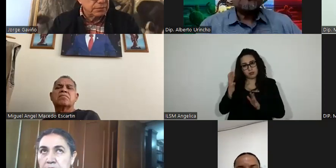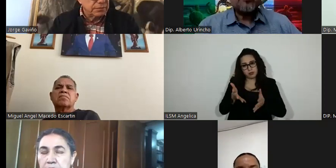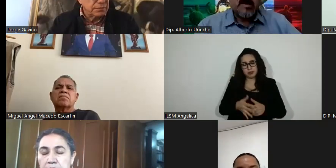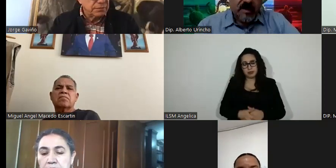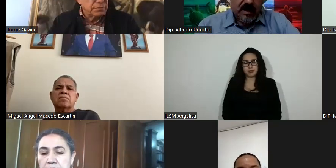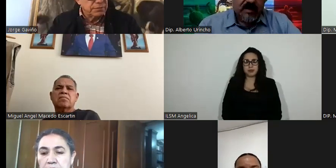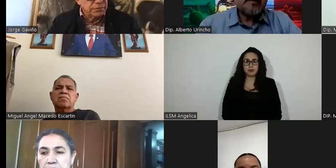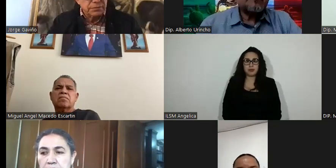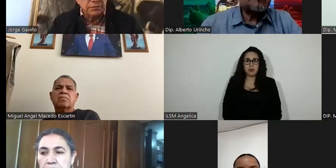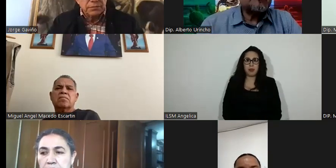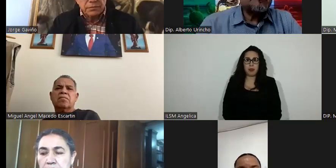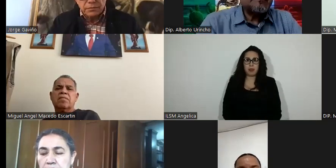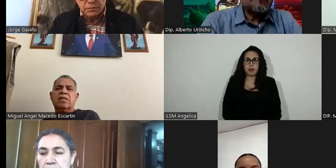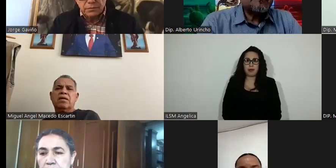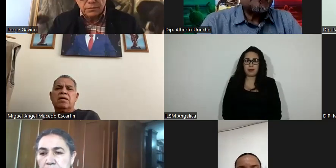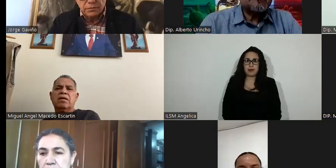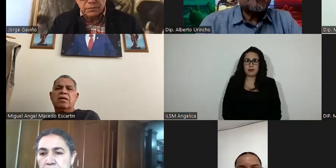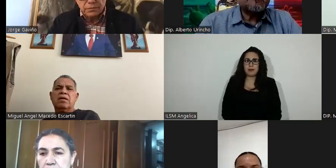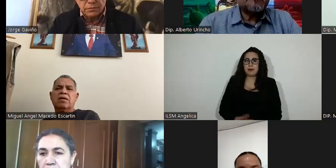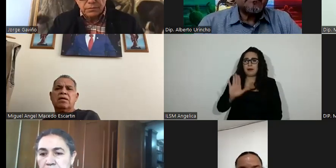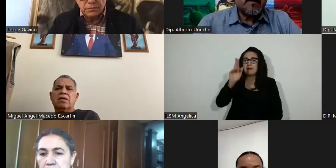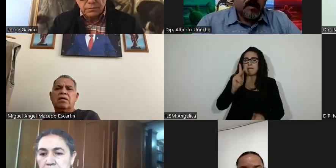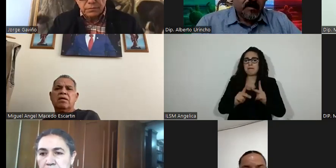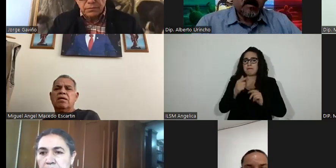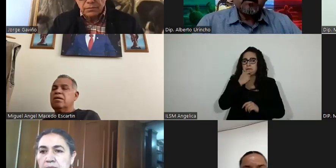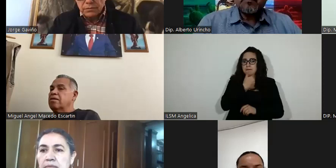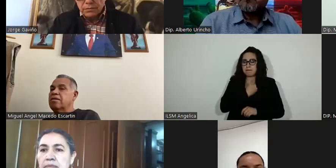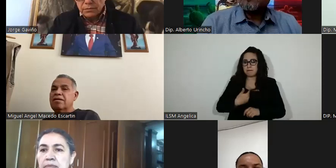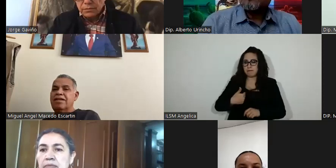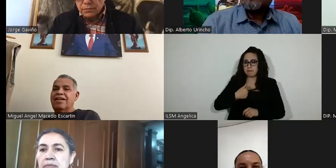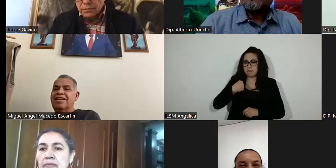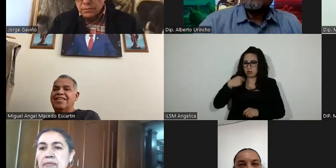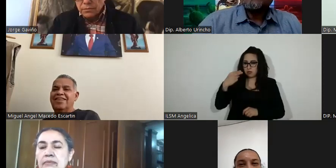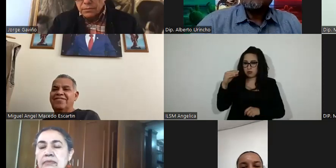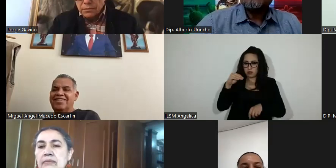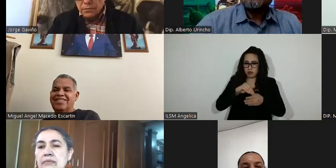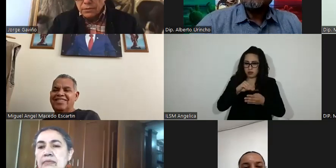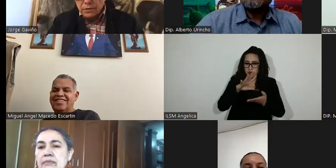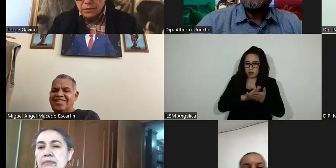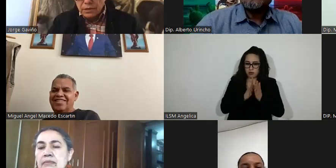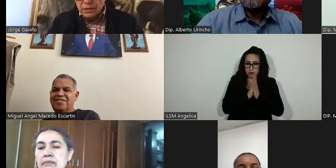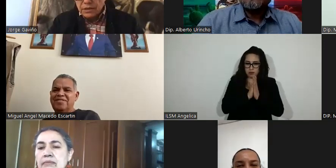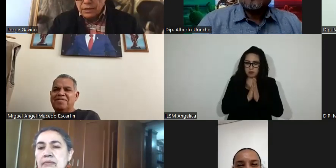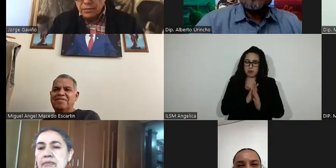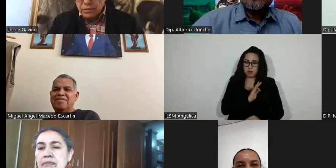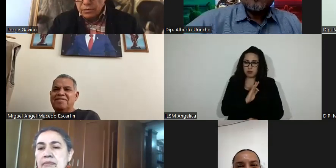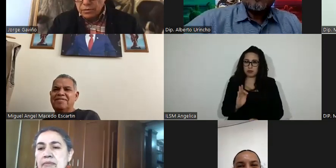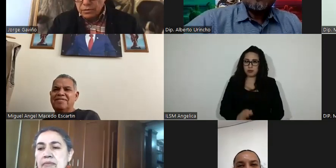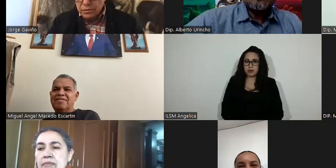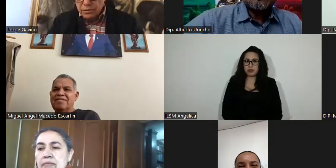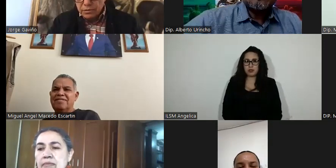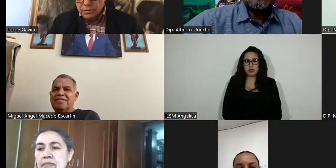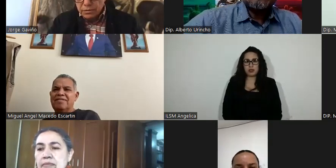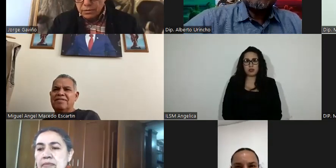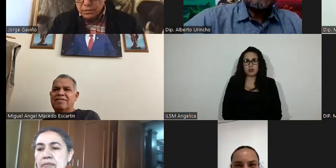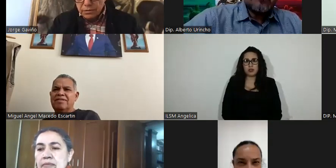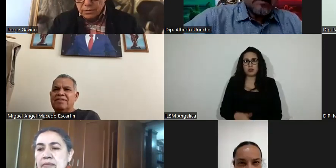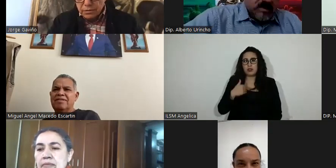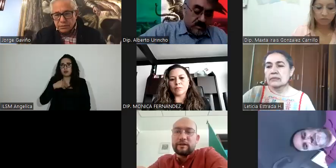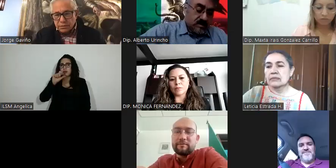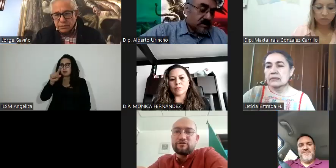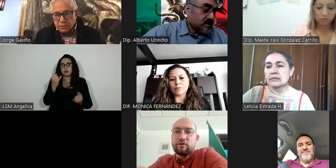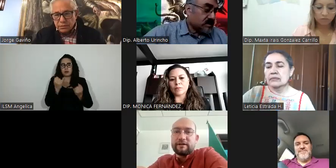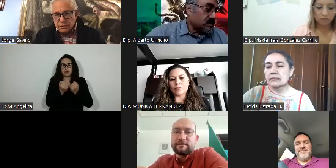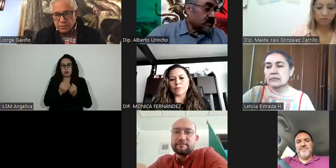Diputado presidente, si puede anotar mi asistencia, por favor. Gracias. De igual manera quisiera